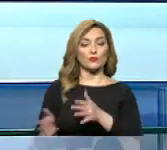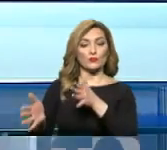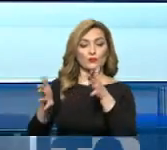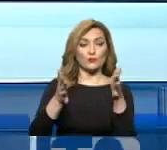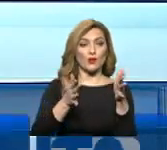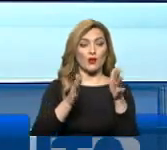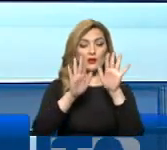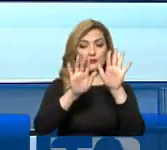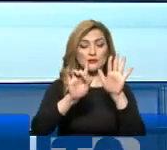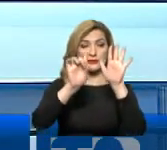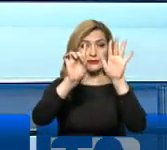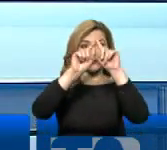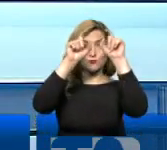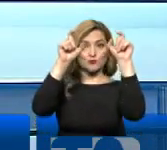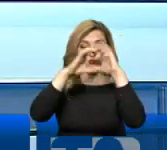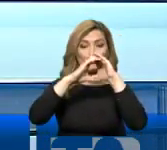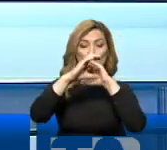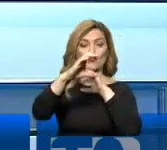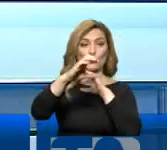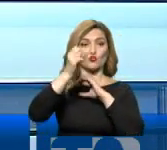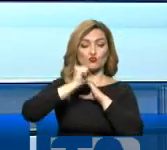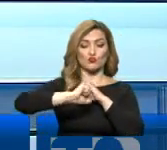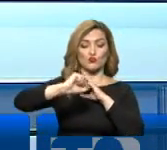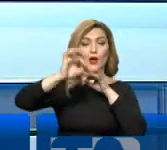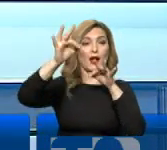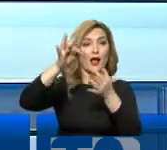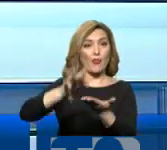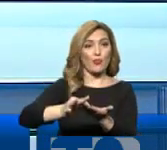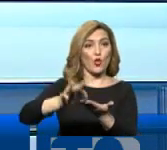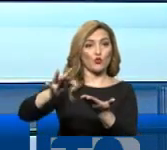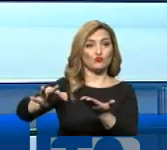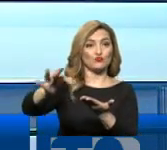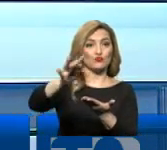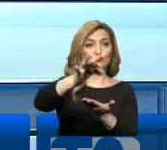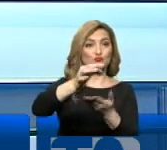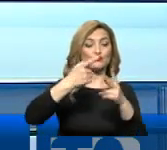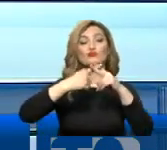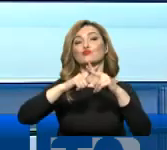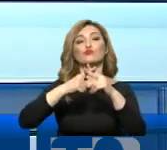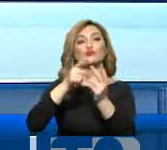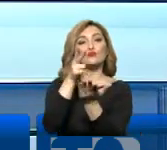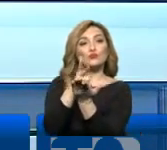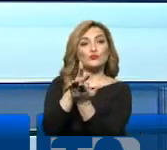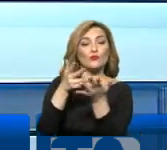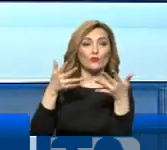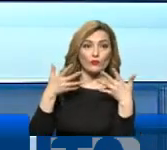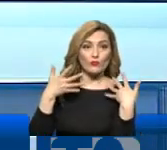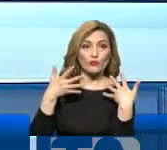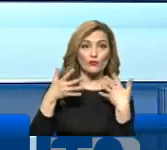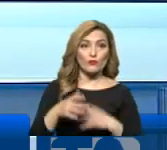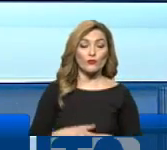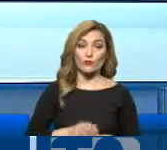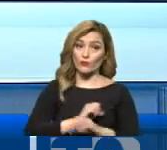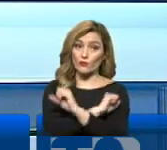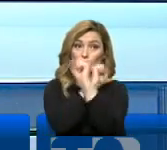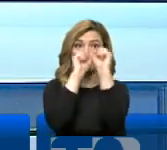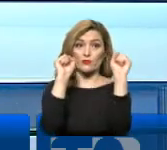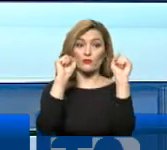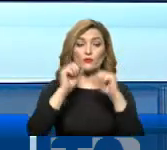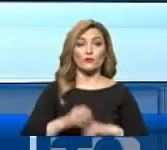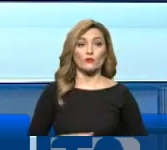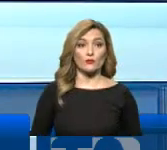16 cooperativas de transporte intercantonal iniciaron sus operaciones en las terminales terrestres de Guayaquil esta mañana, luego